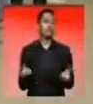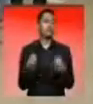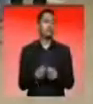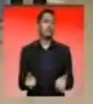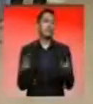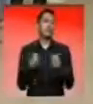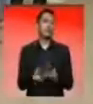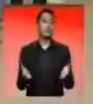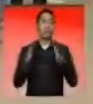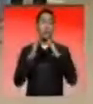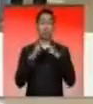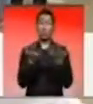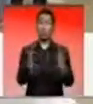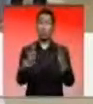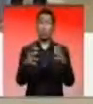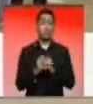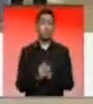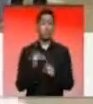un millón de déficit de vivienda.